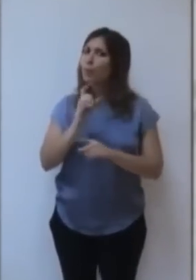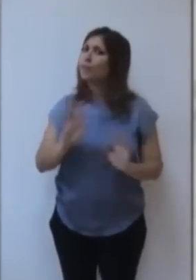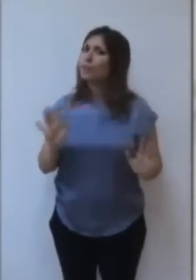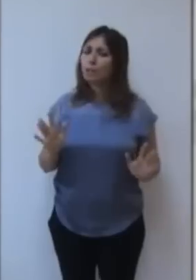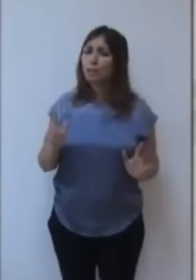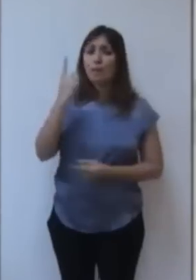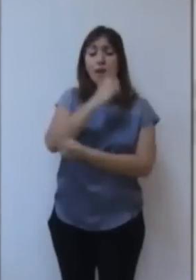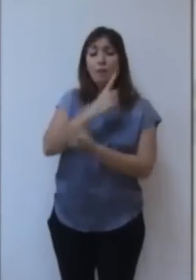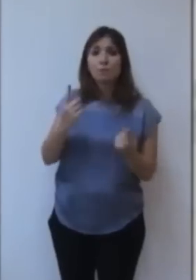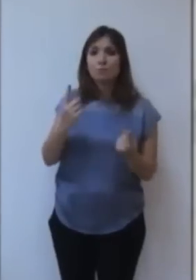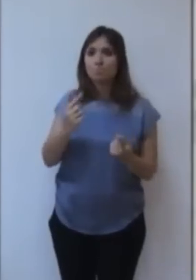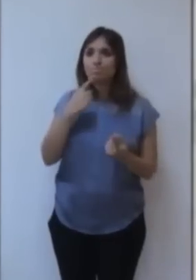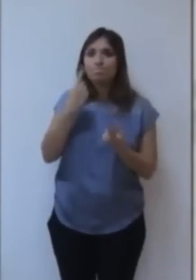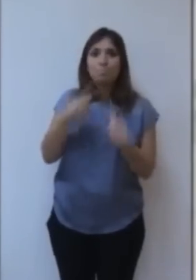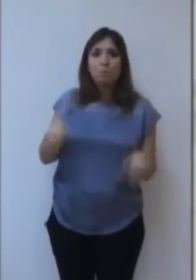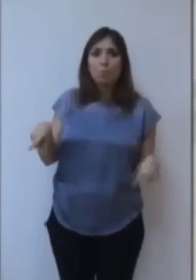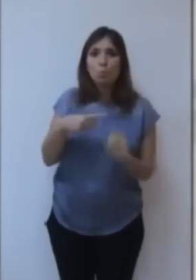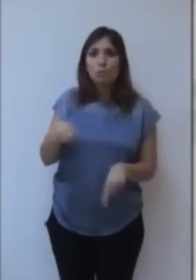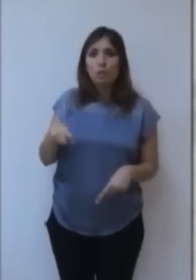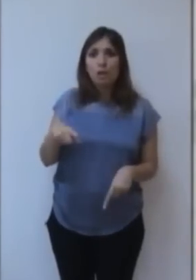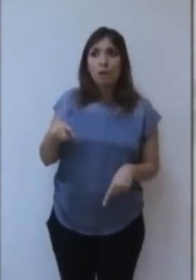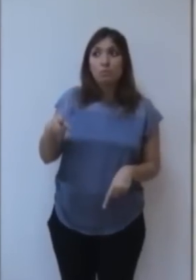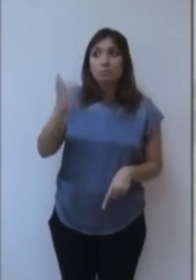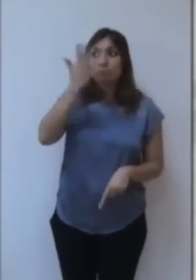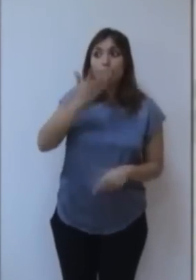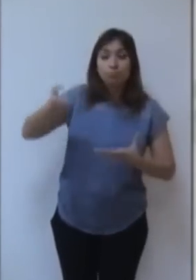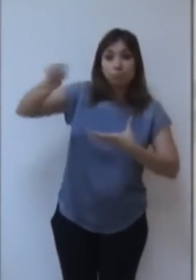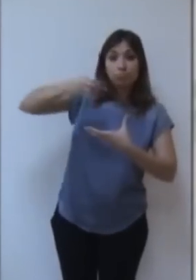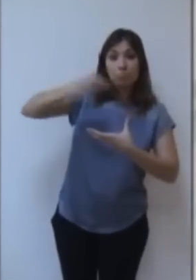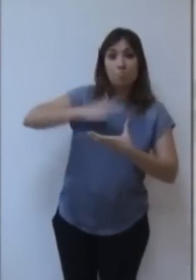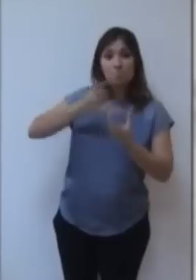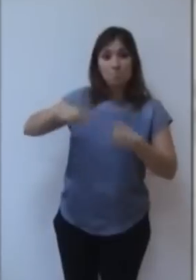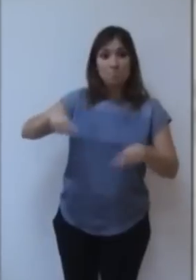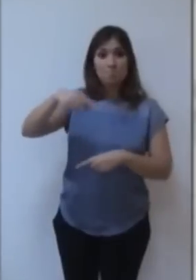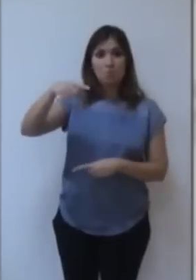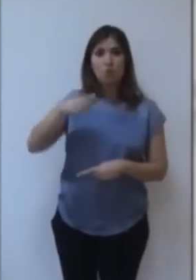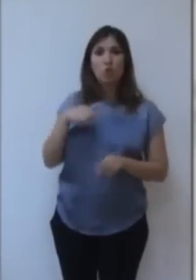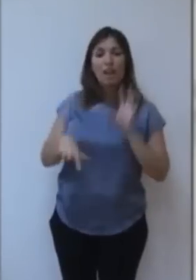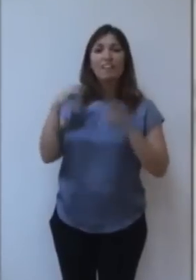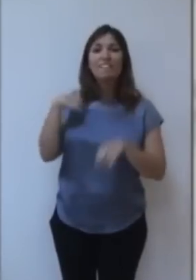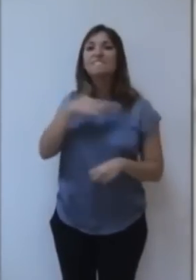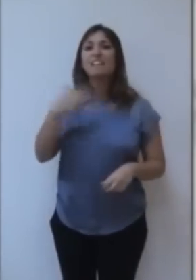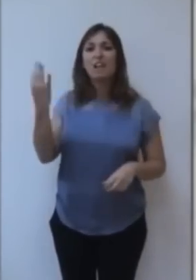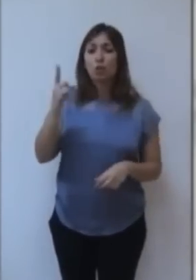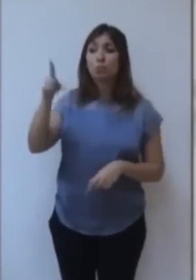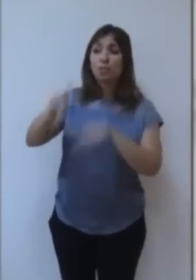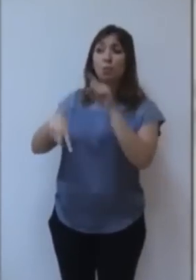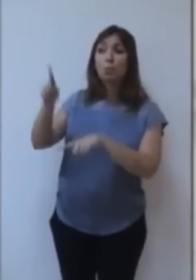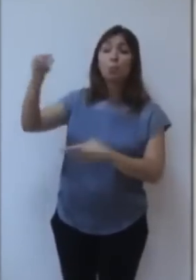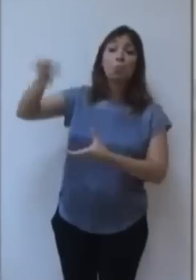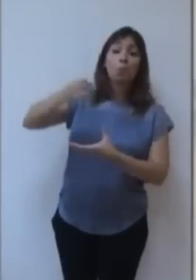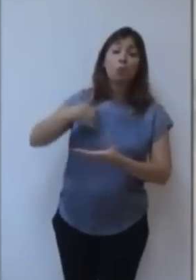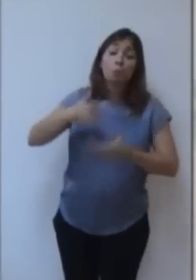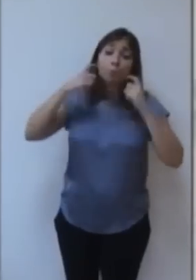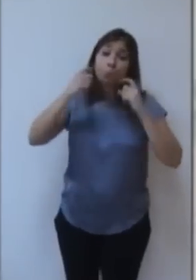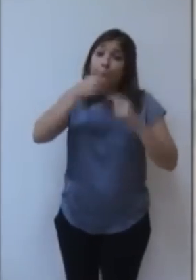a merced de la música que alguien que les conoce les quiera poner, ¿no? Y a lo mejor no tienen oportunidad de elegir su propia música, ¿no? Que es una de las